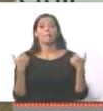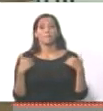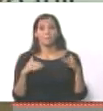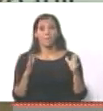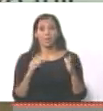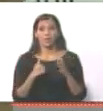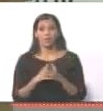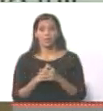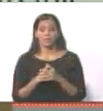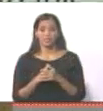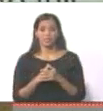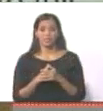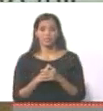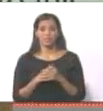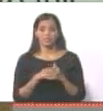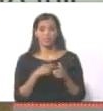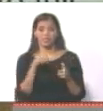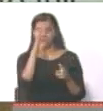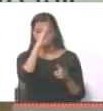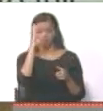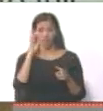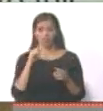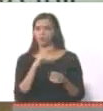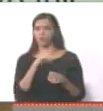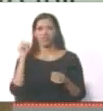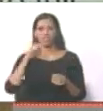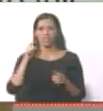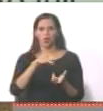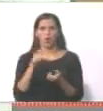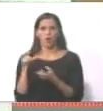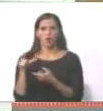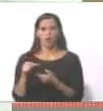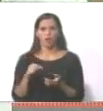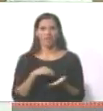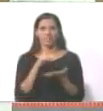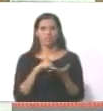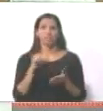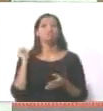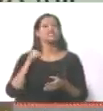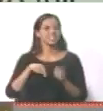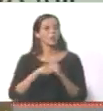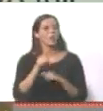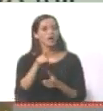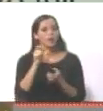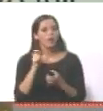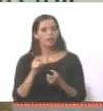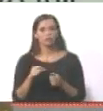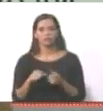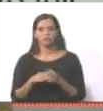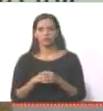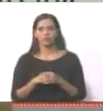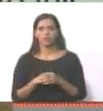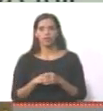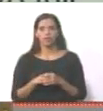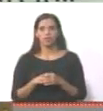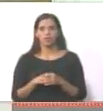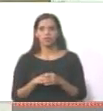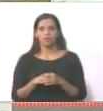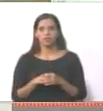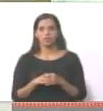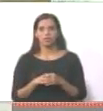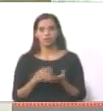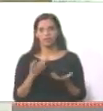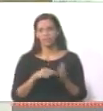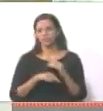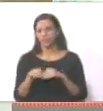yo. No necesita cobrarle al Nacional, sí le voy a cobrar. Porque él lo mandó Miguel Enrique y Ravel. Esa es la